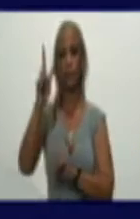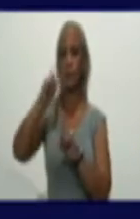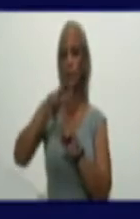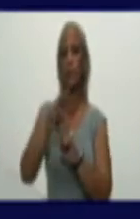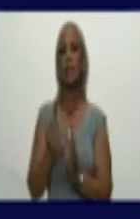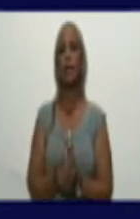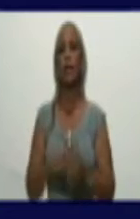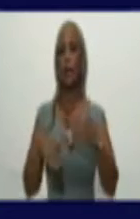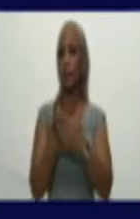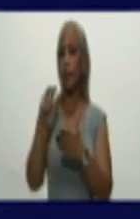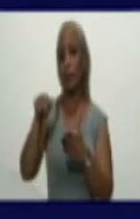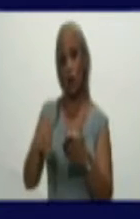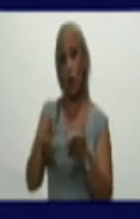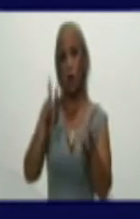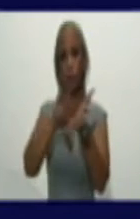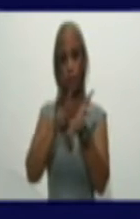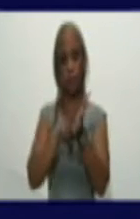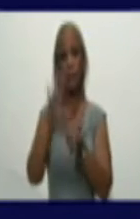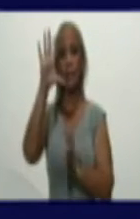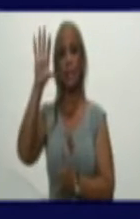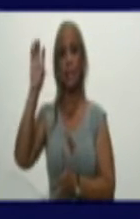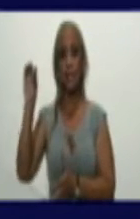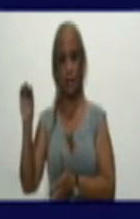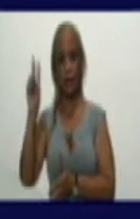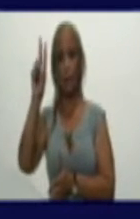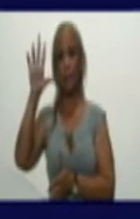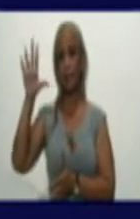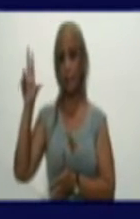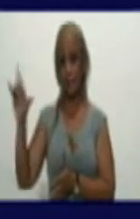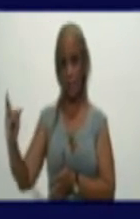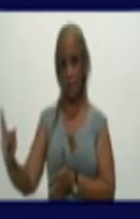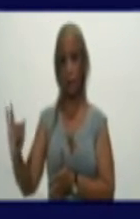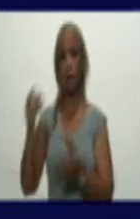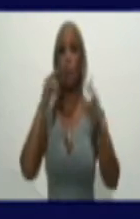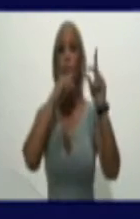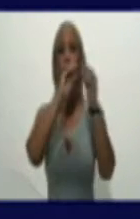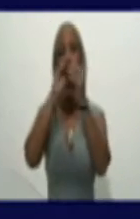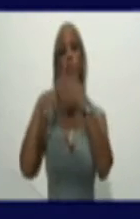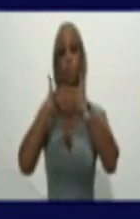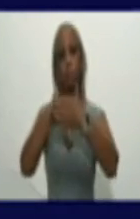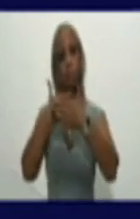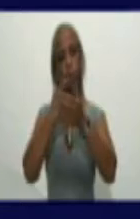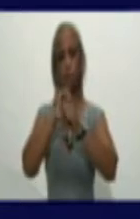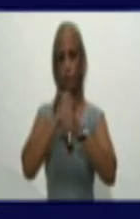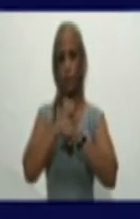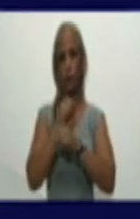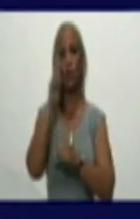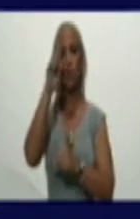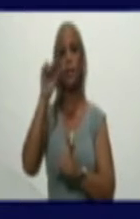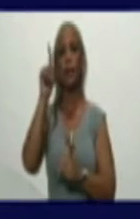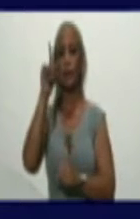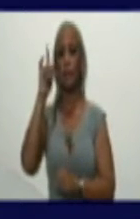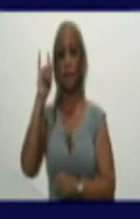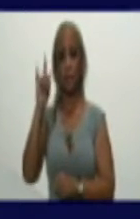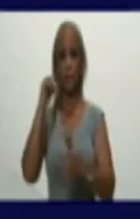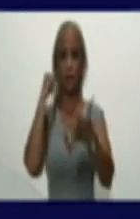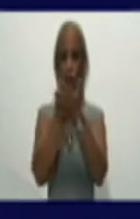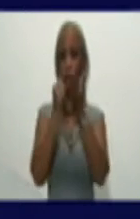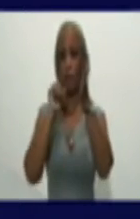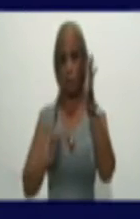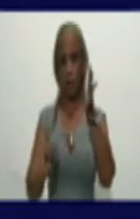hoy, de las 527 muestras procesadas, de ellas 217 fueron confirmadas a la